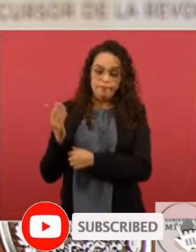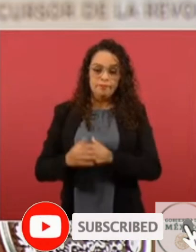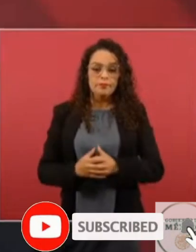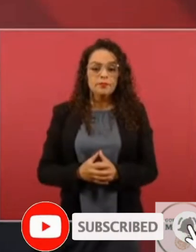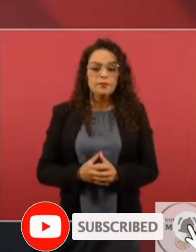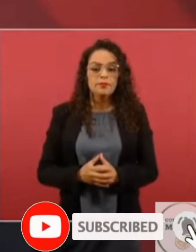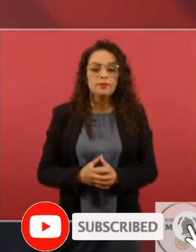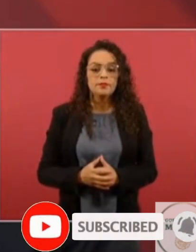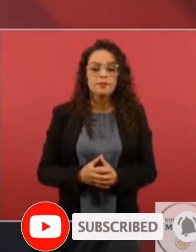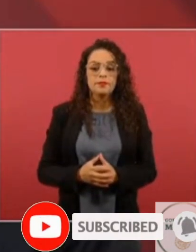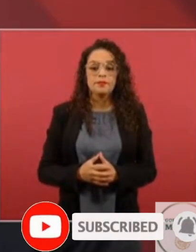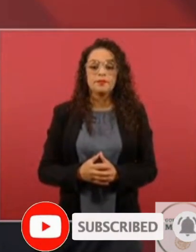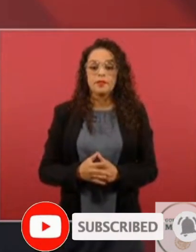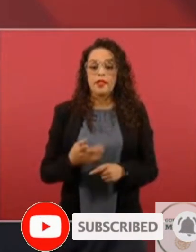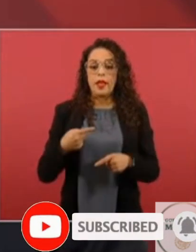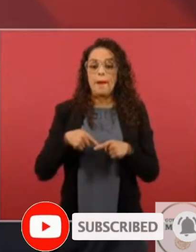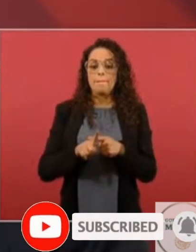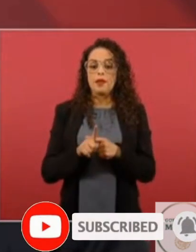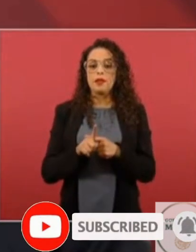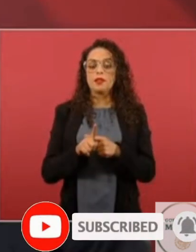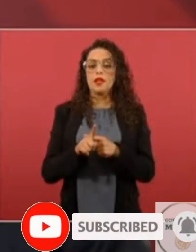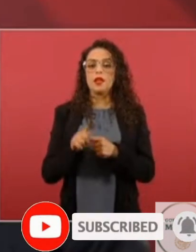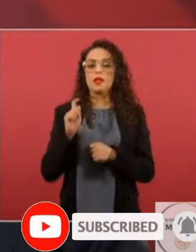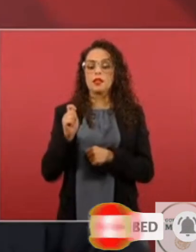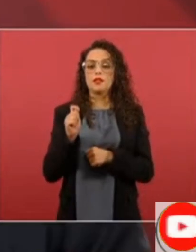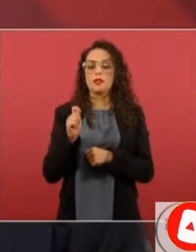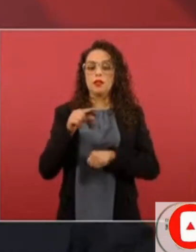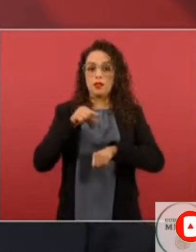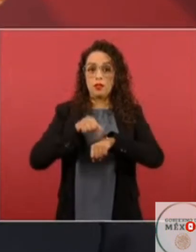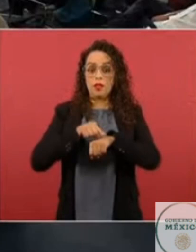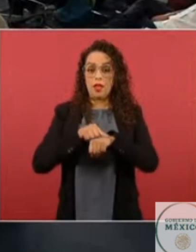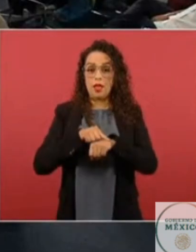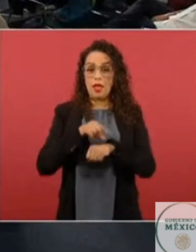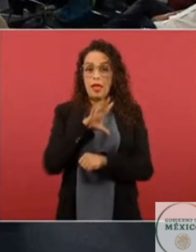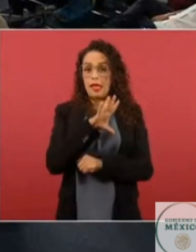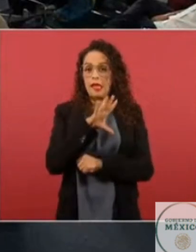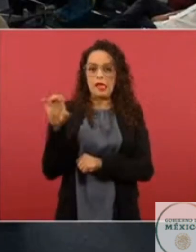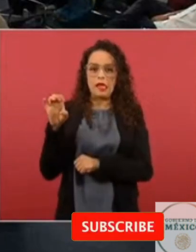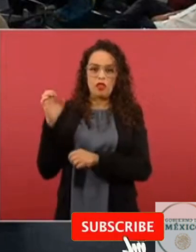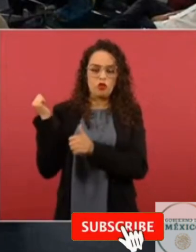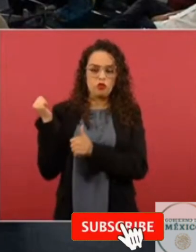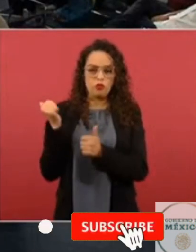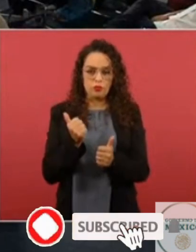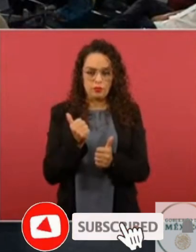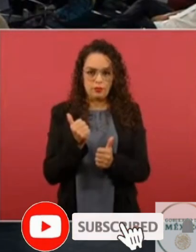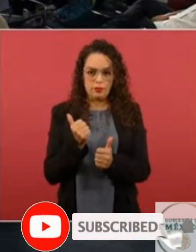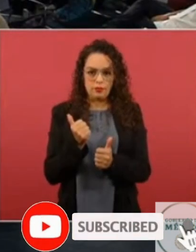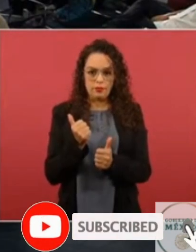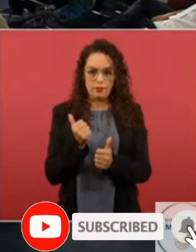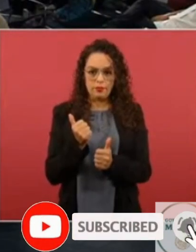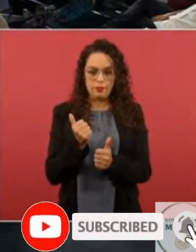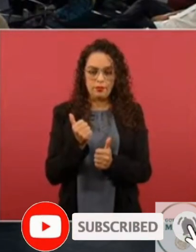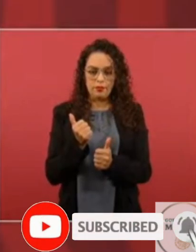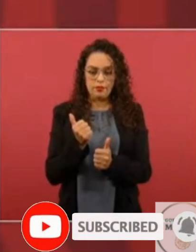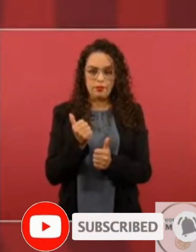porque vamos a empezar con 500 médicos. Ya cuando el COVID